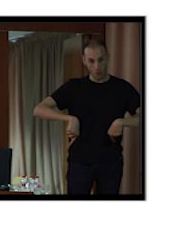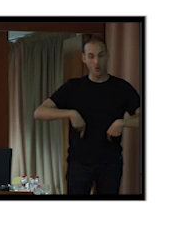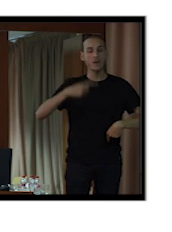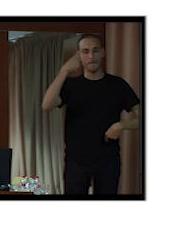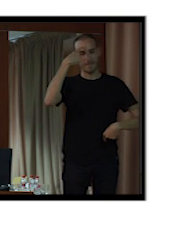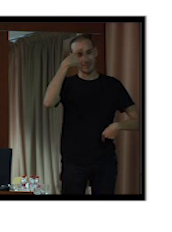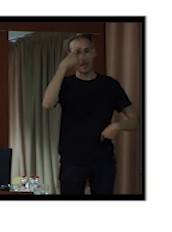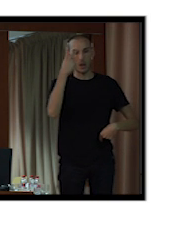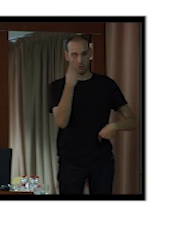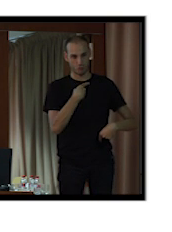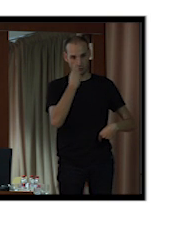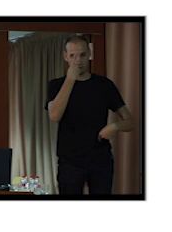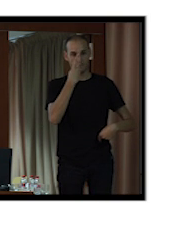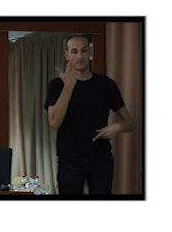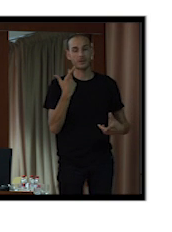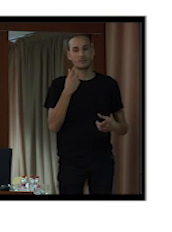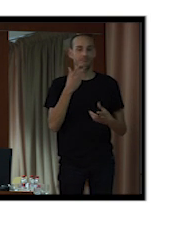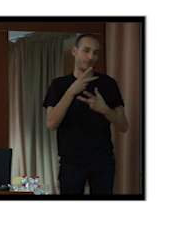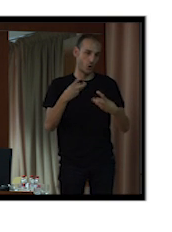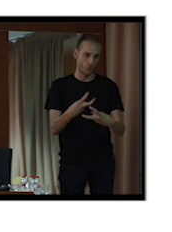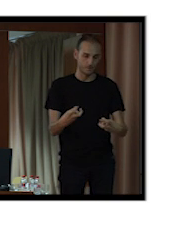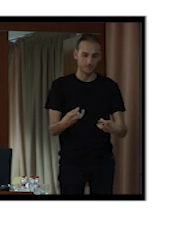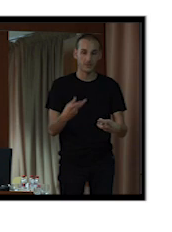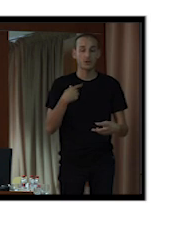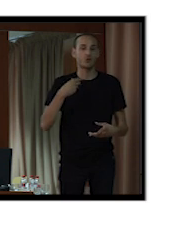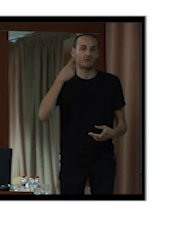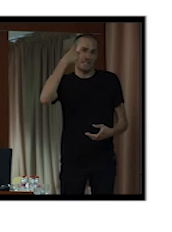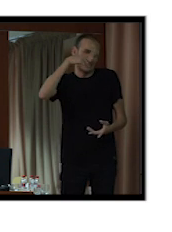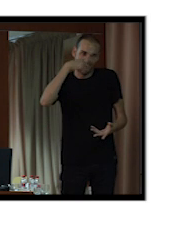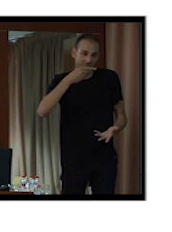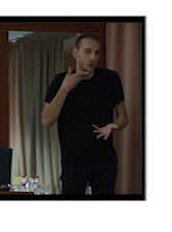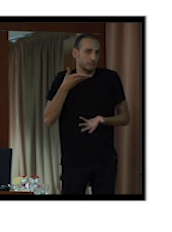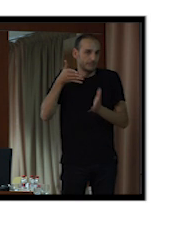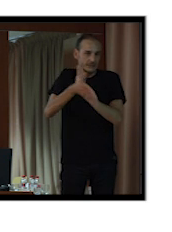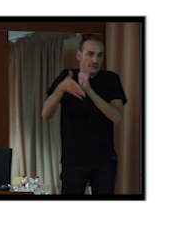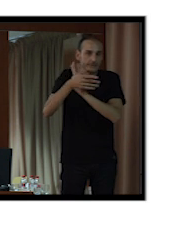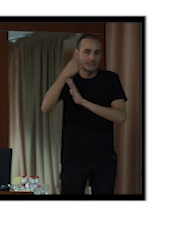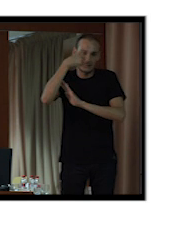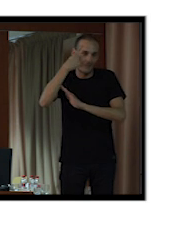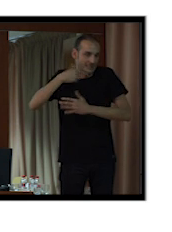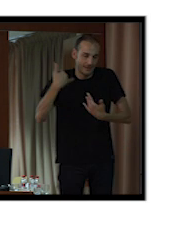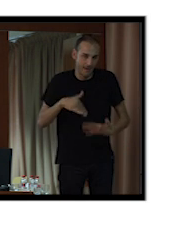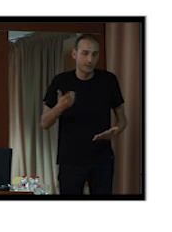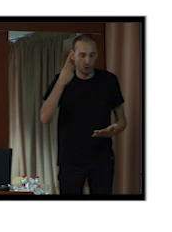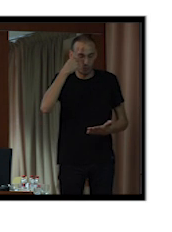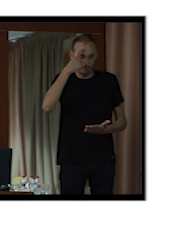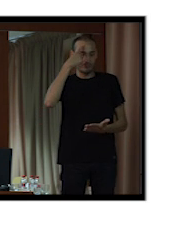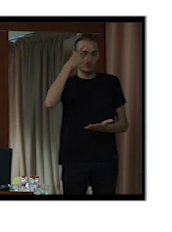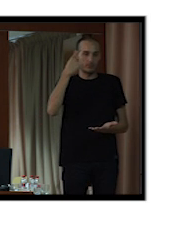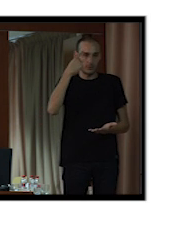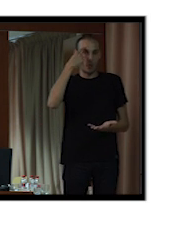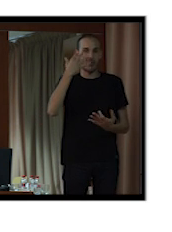vida familiar y laboral. Yo esto a lo mejor os estoy diciendo cosas que ya sabéis. Lo único es volverlo a insistir para que todos